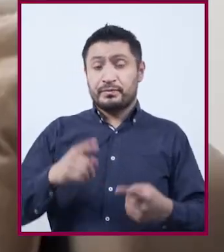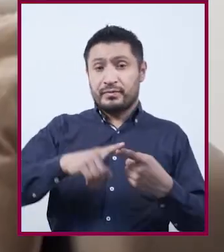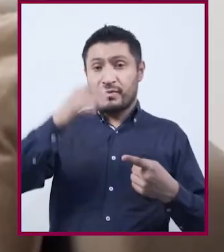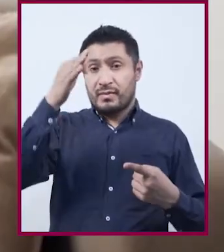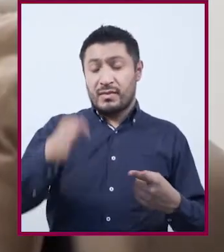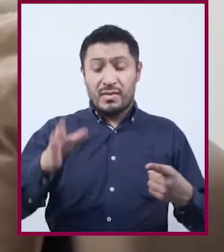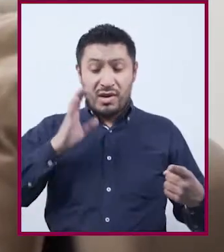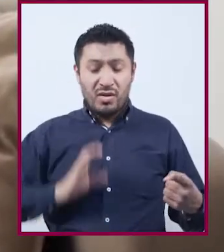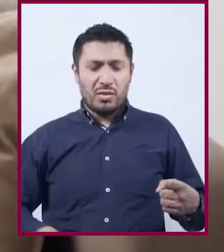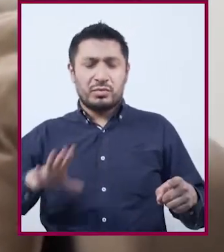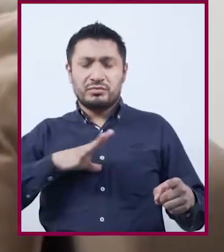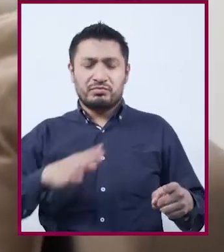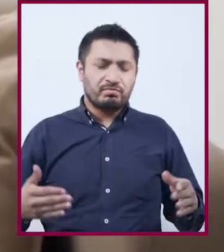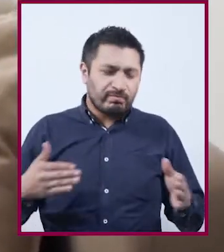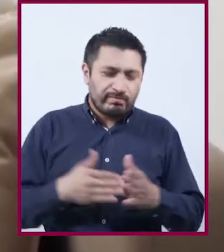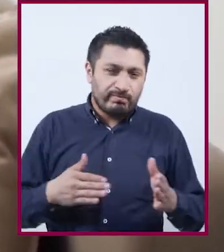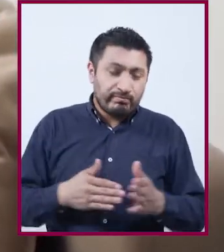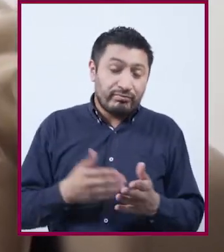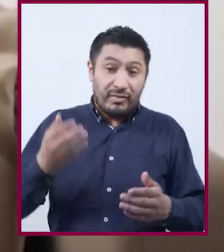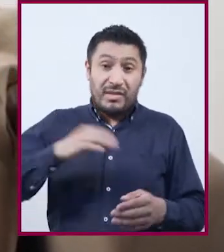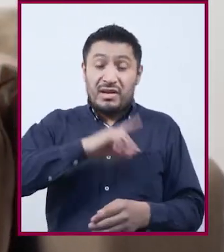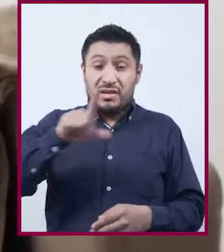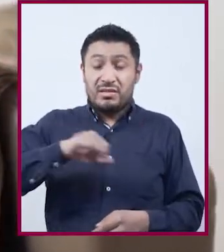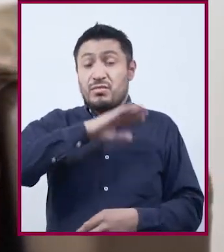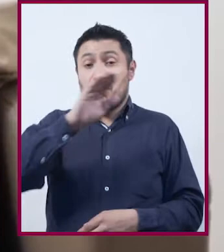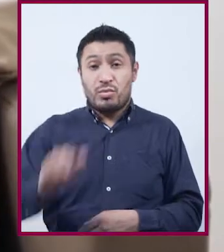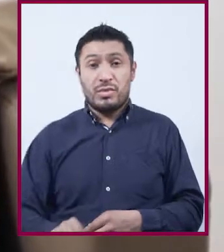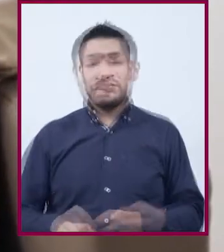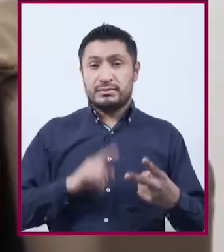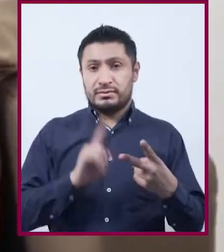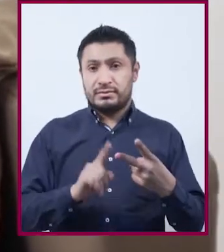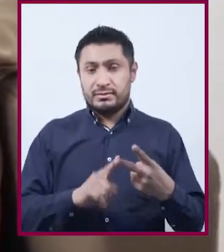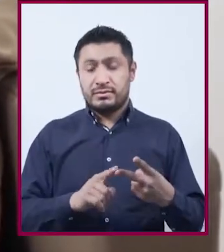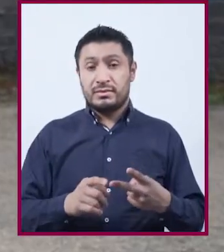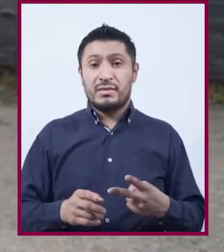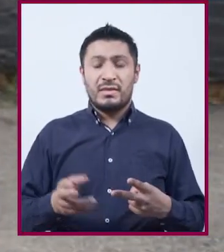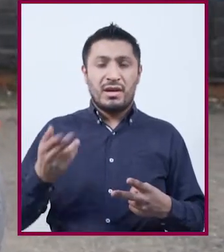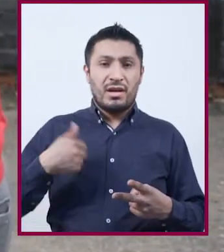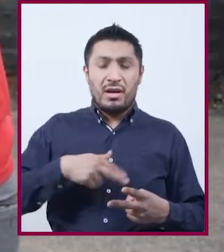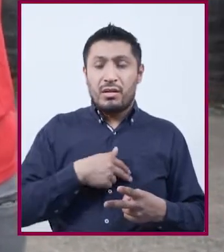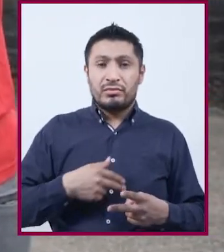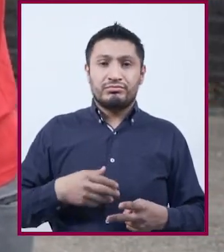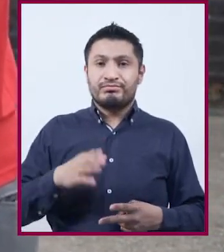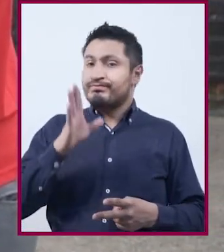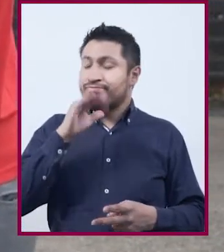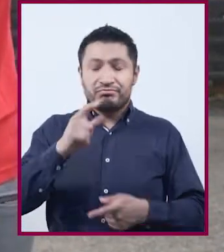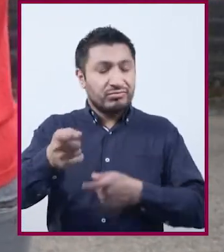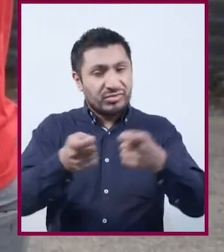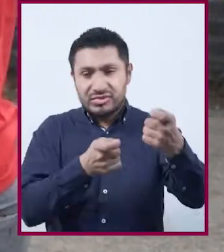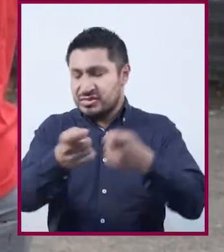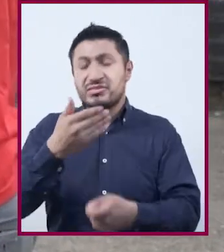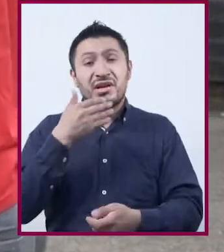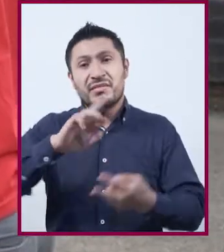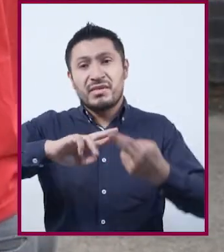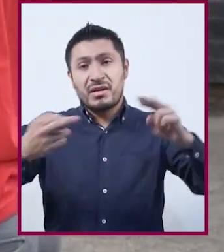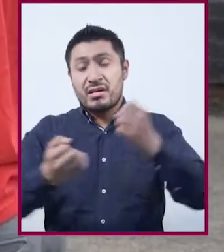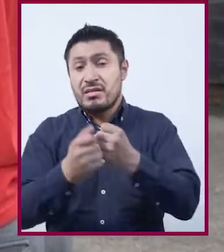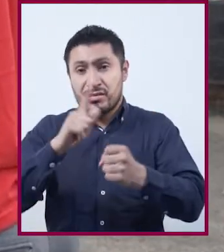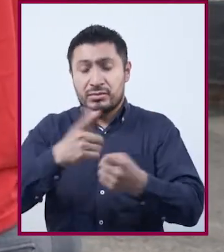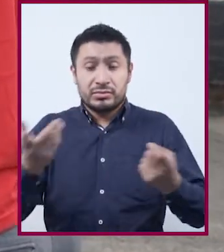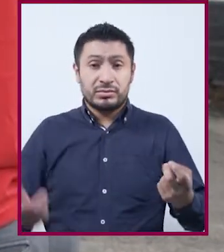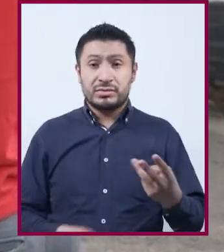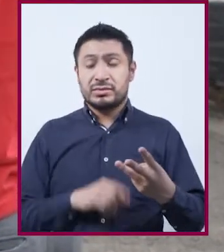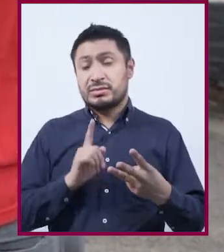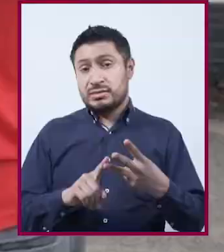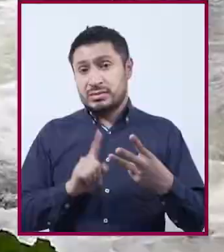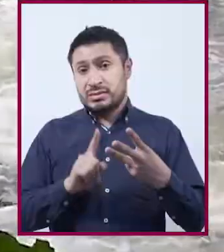humanidad. Aceptar que nuestro cuerpo tiene limitantes y es finito. La incapacidad para regular adecuadamente nuestras